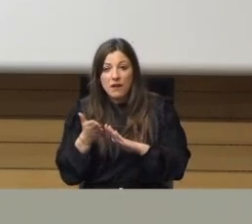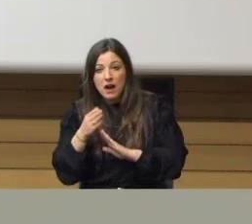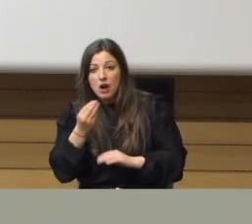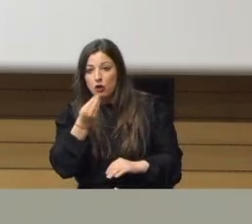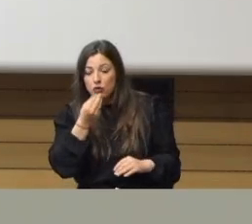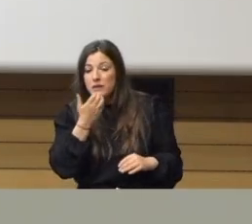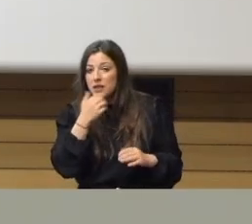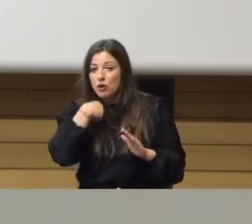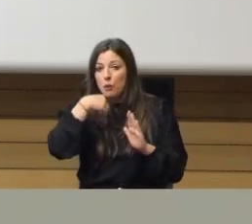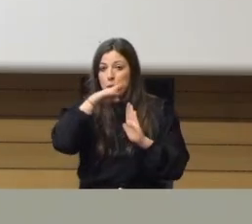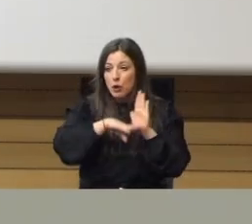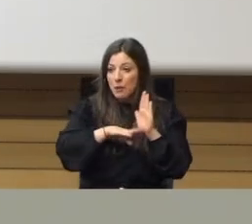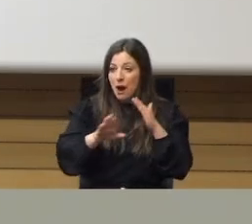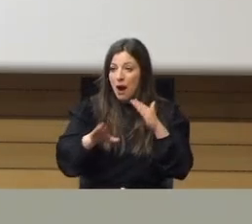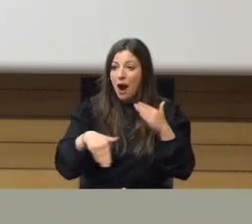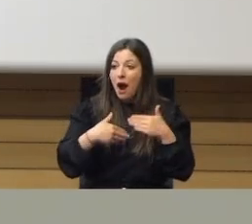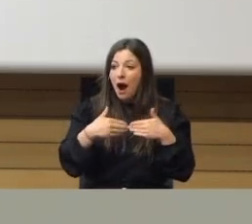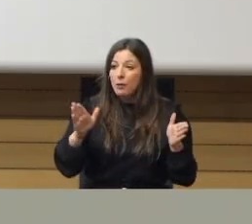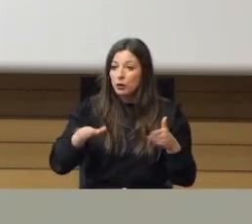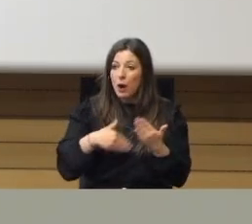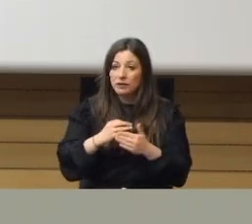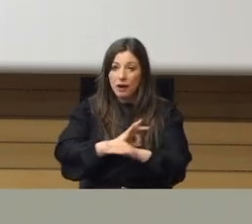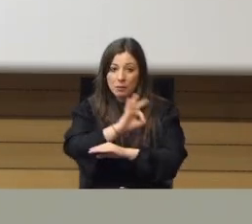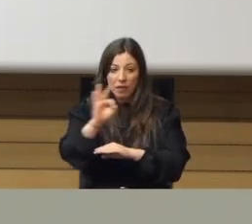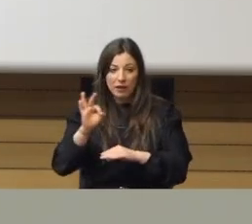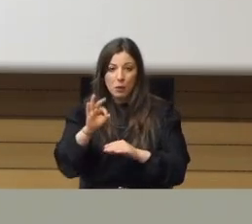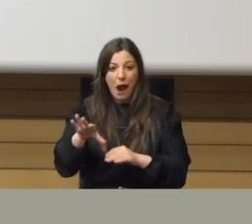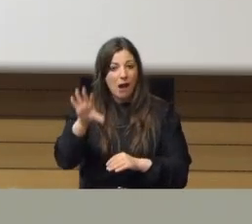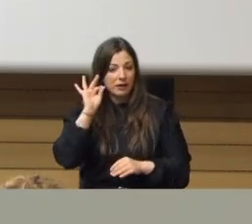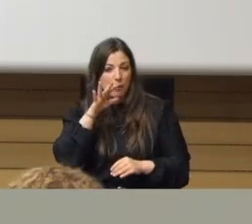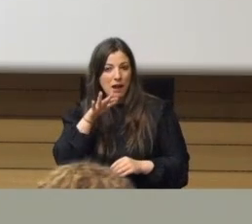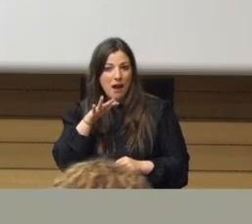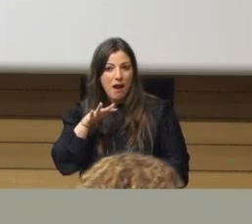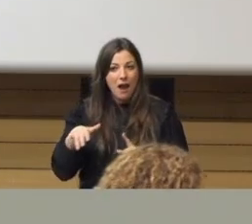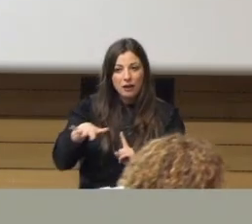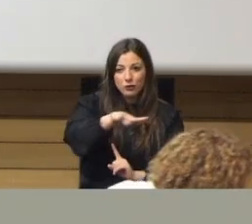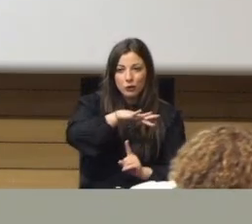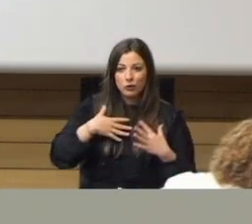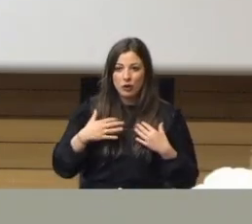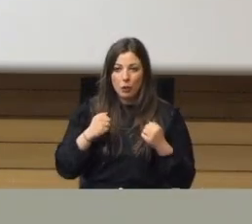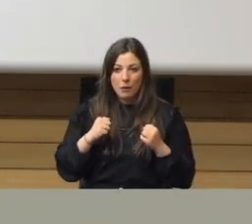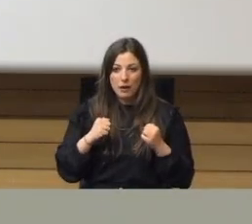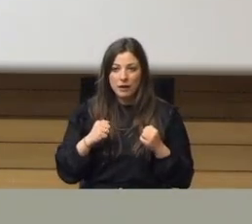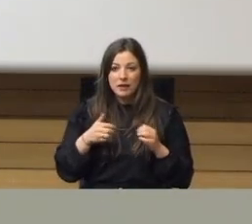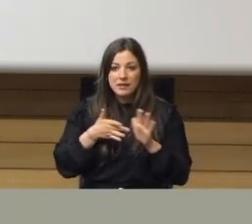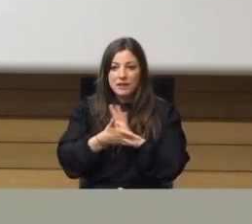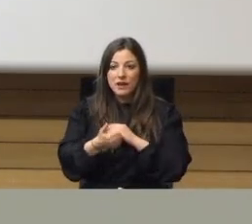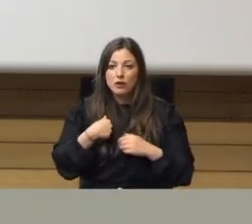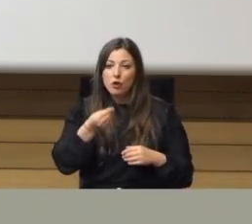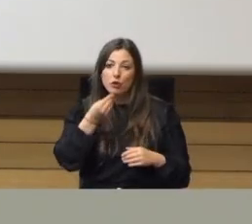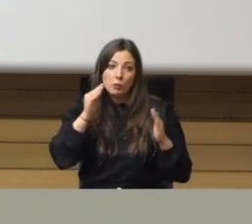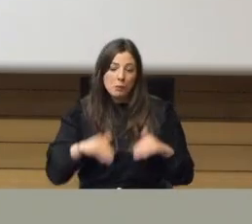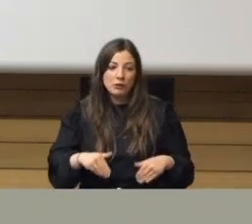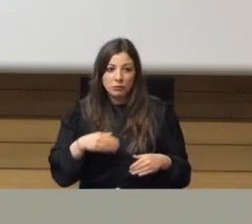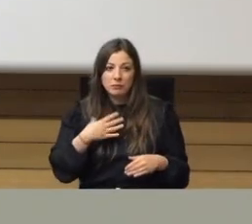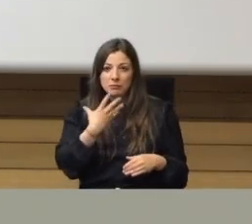como Abierto hasta el Amanecer que me da una alternativa en un entorno saludable, reduce los consumos. ¿Entendéis el concepto? No